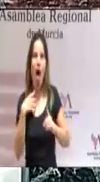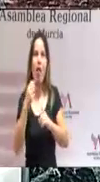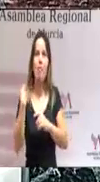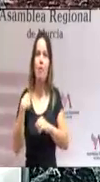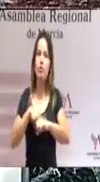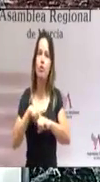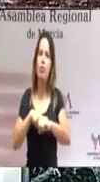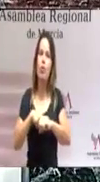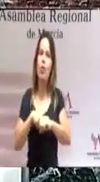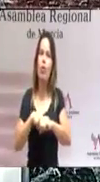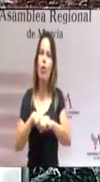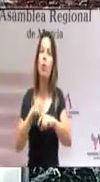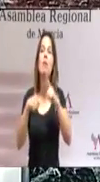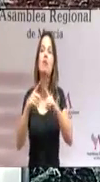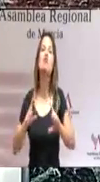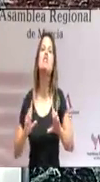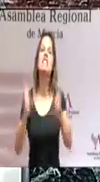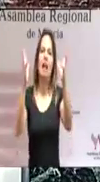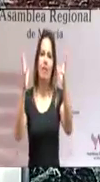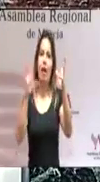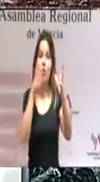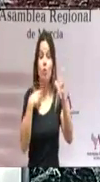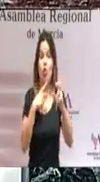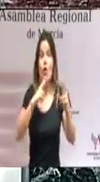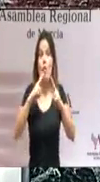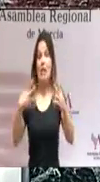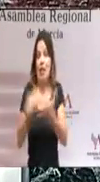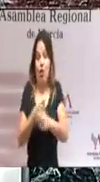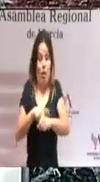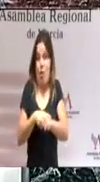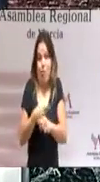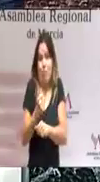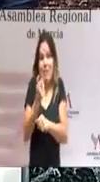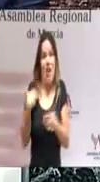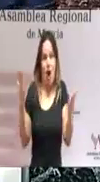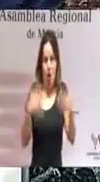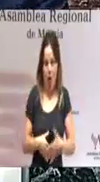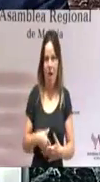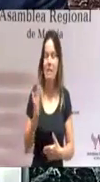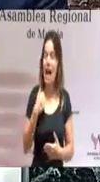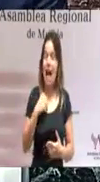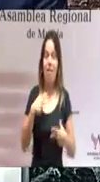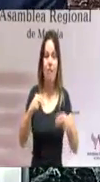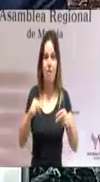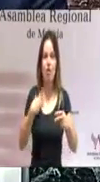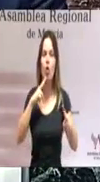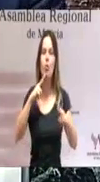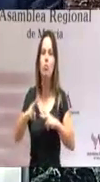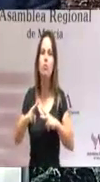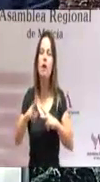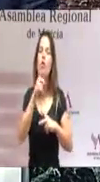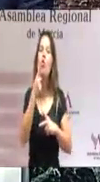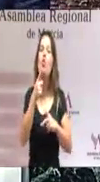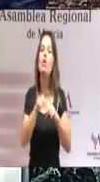tiempo le va a salvar, porque si no, no contesto al resto. Voy a terminar mi respuesta con